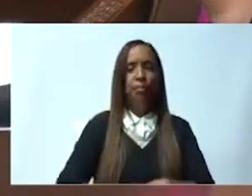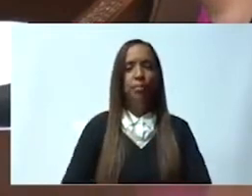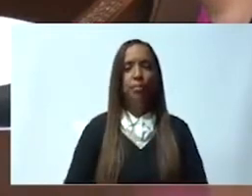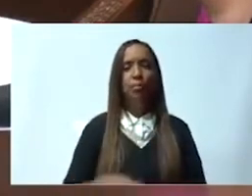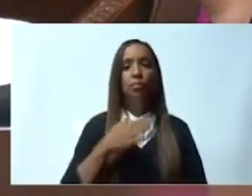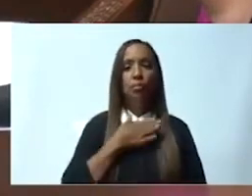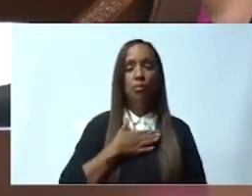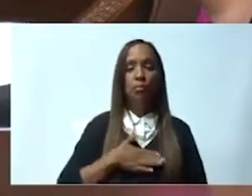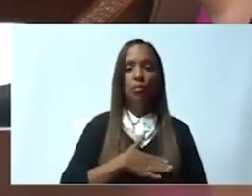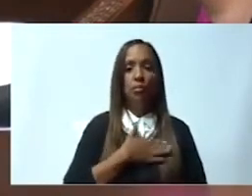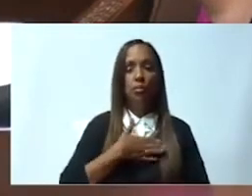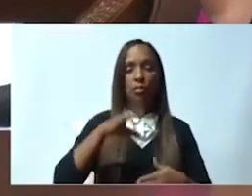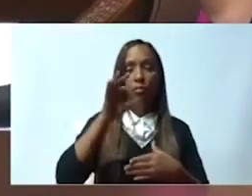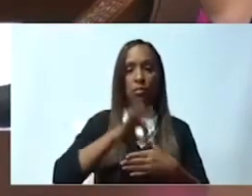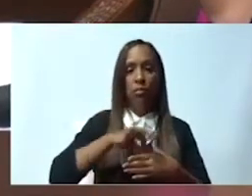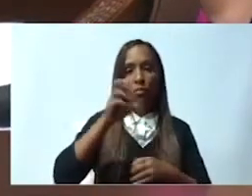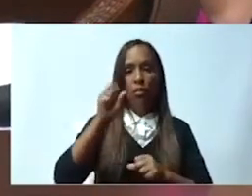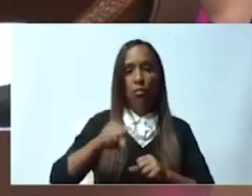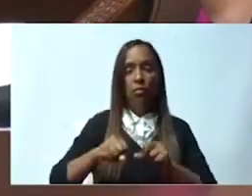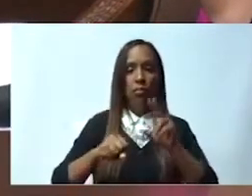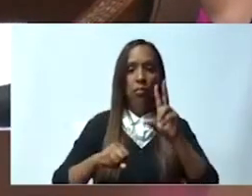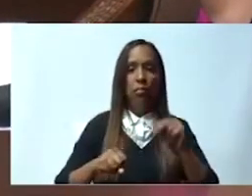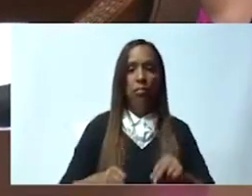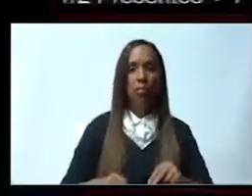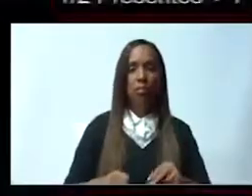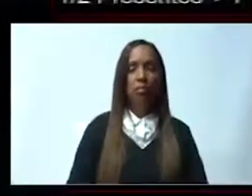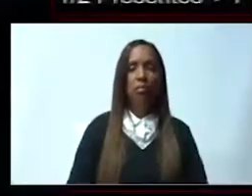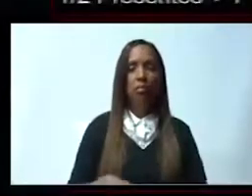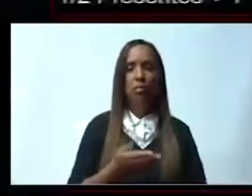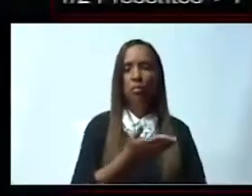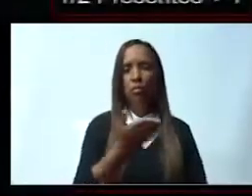Voten por favor sí o no según sea su criterio.